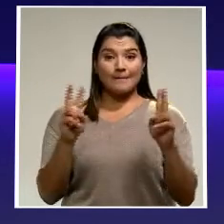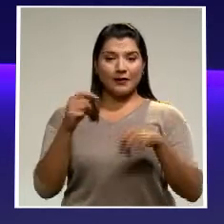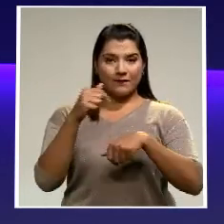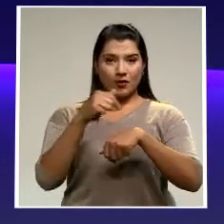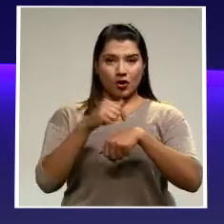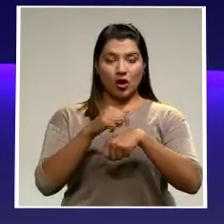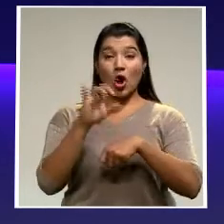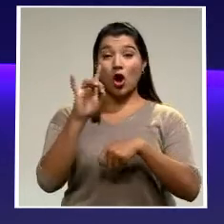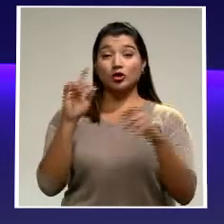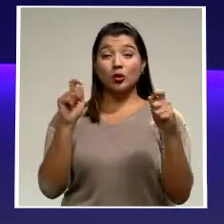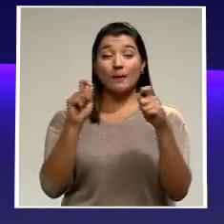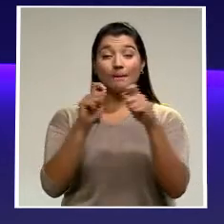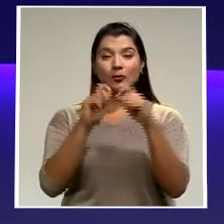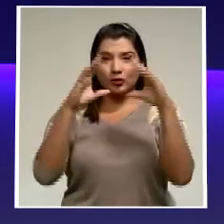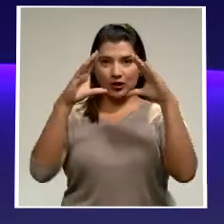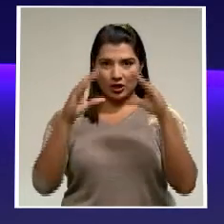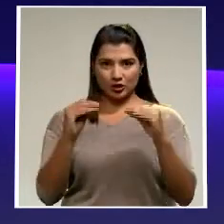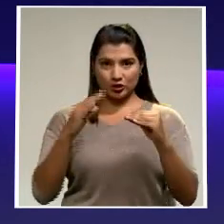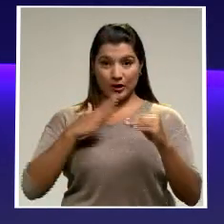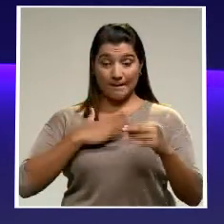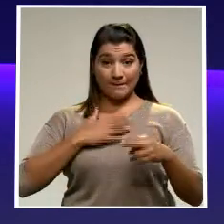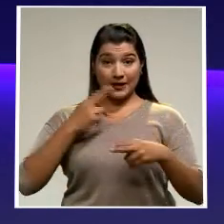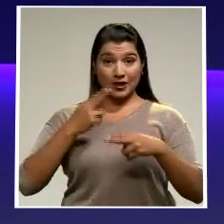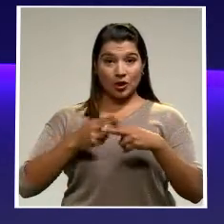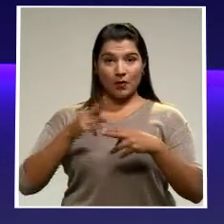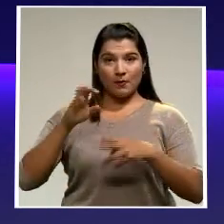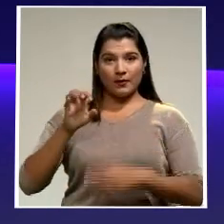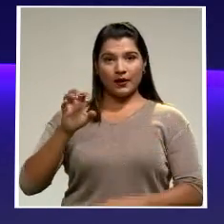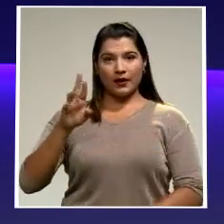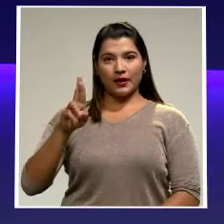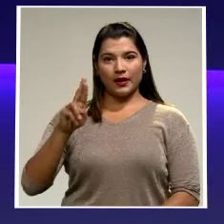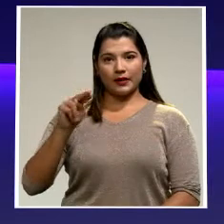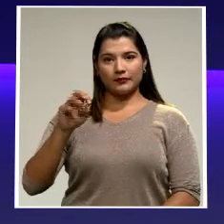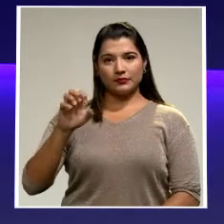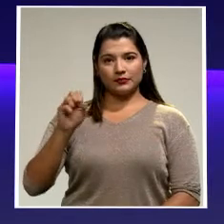en punto de la noche. Soy Ernesto Rivera.